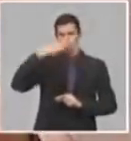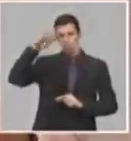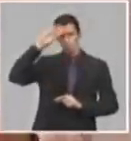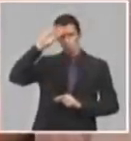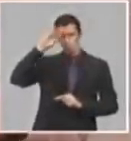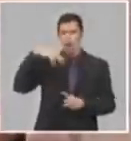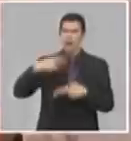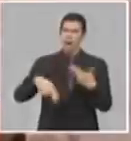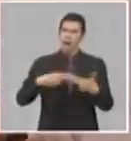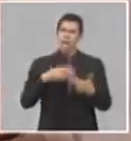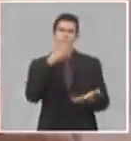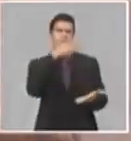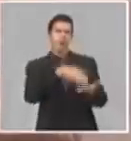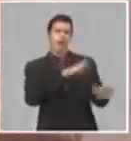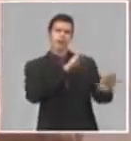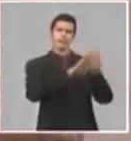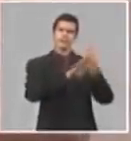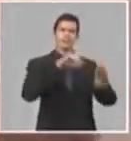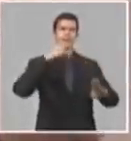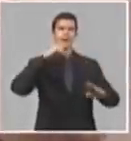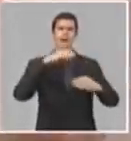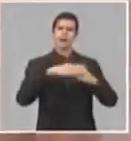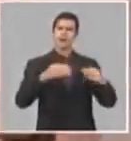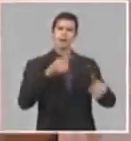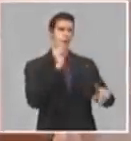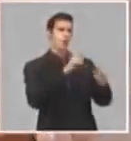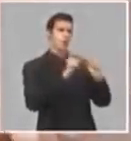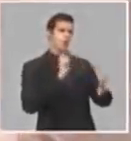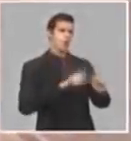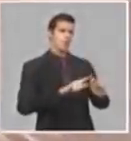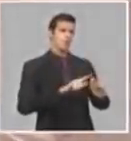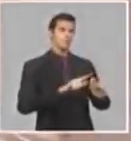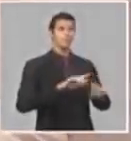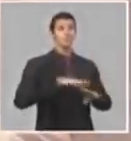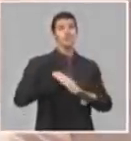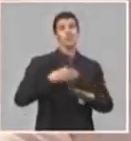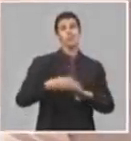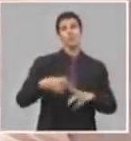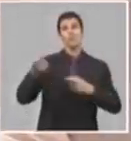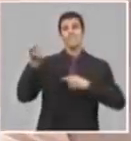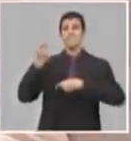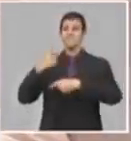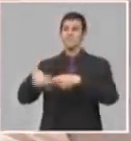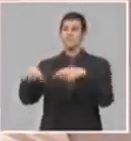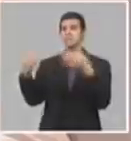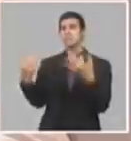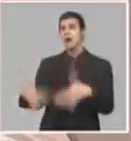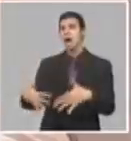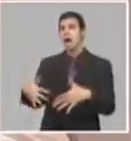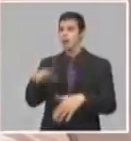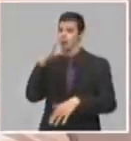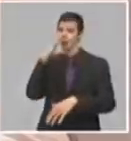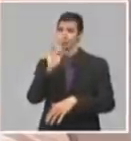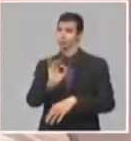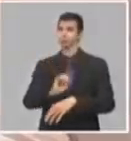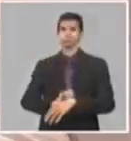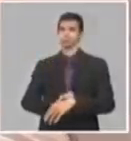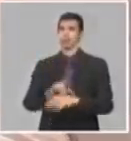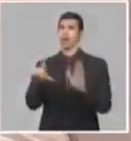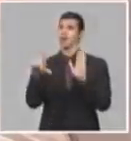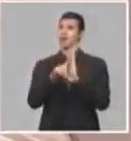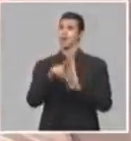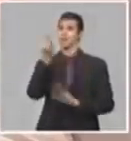que no se van a dedicar a revender eso. Eso creo que es algo que queda claro para